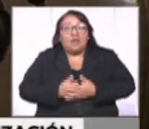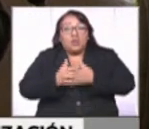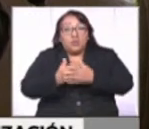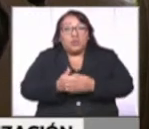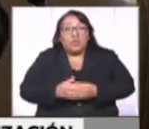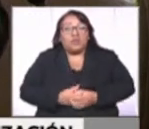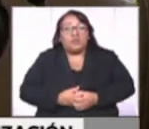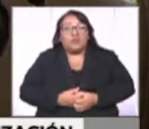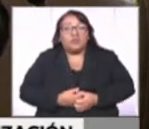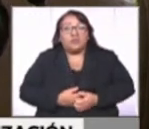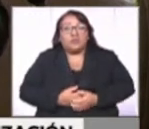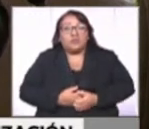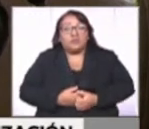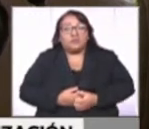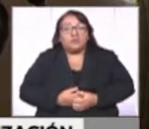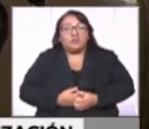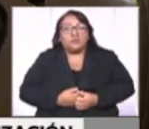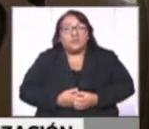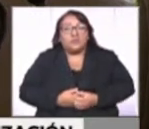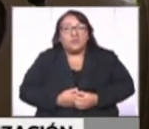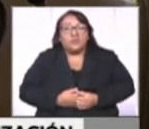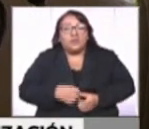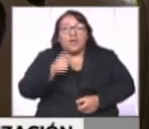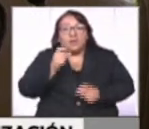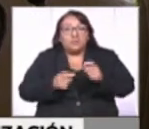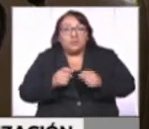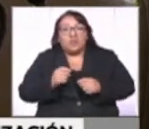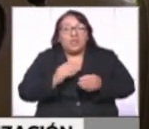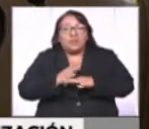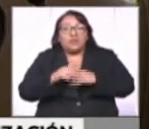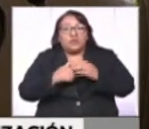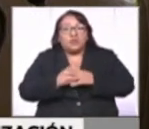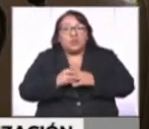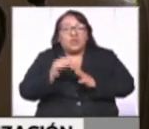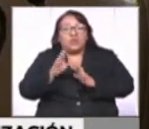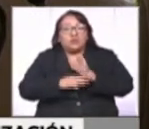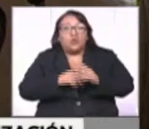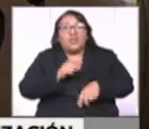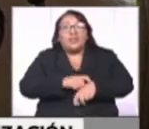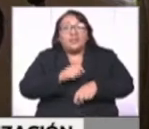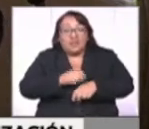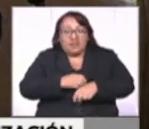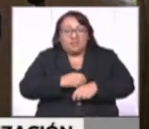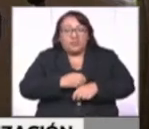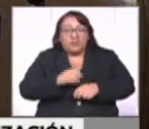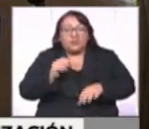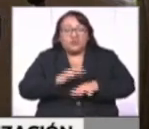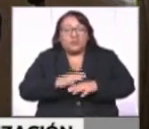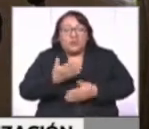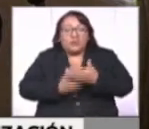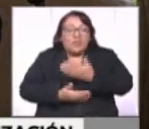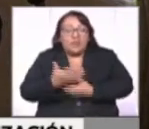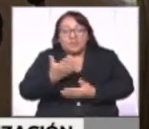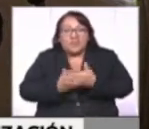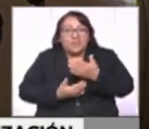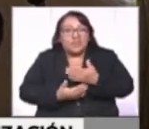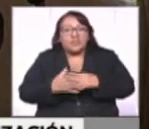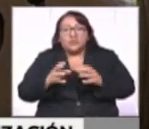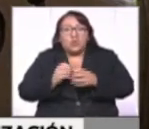directamente a favor de los ciudadanos a través de la reducción del tiempo en la tramitación de los